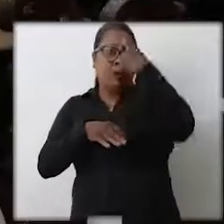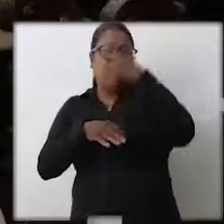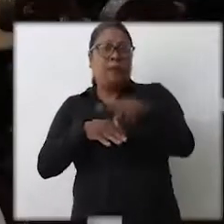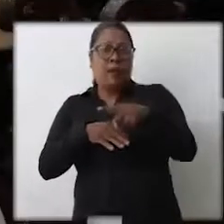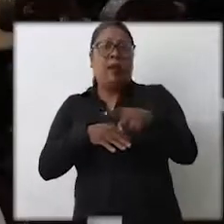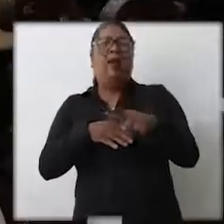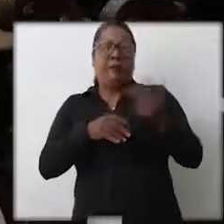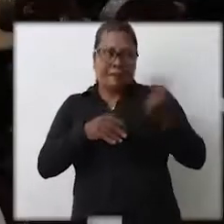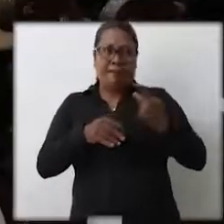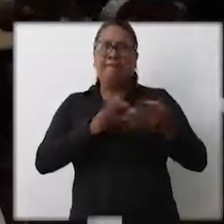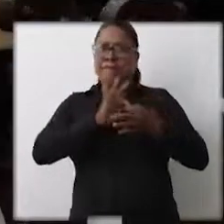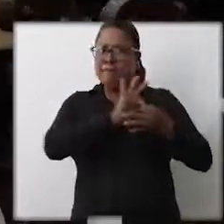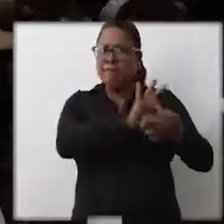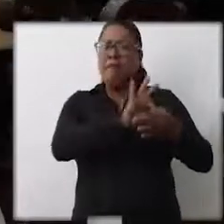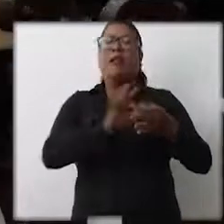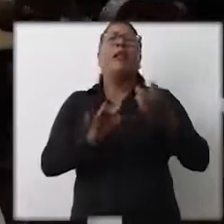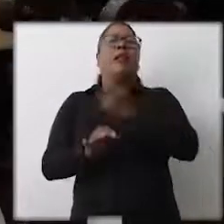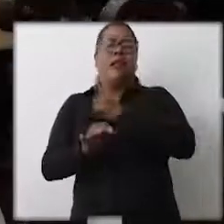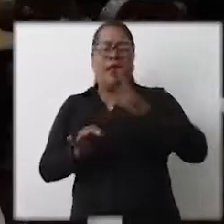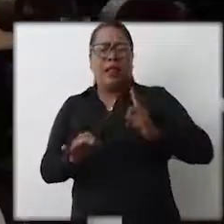y nuestros niños. Es cuanto.